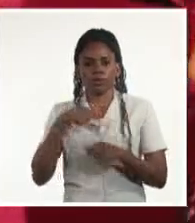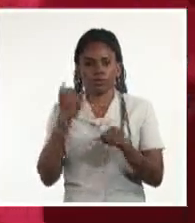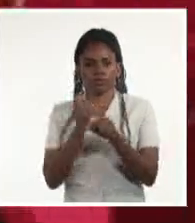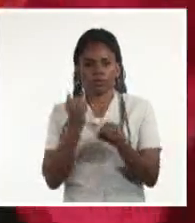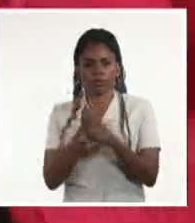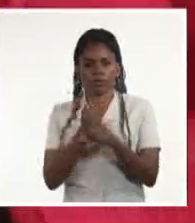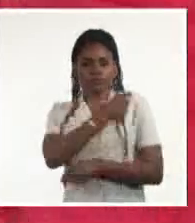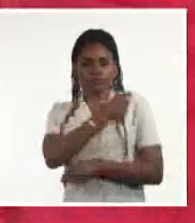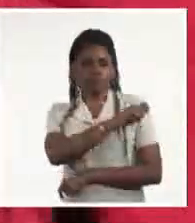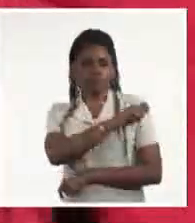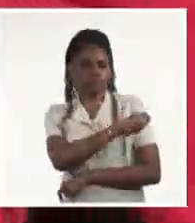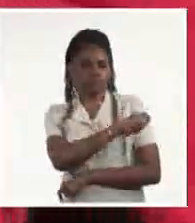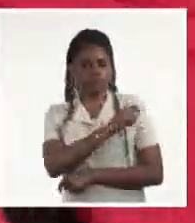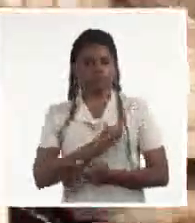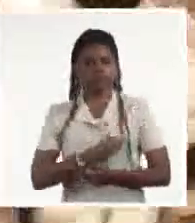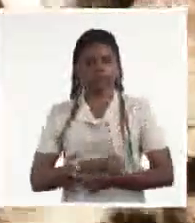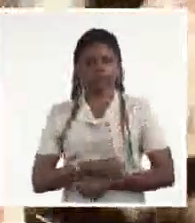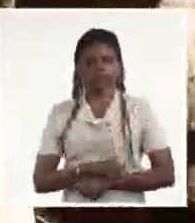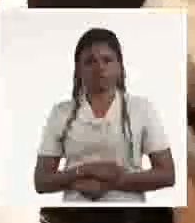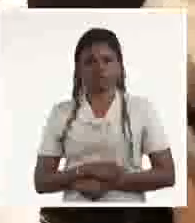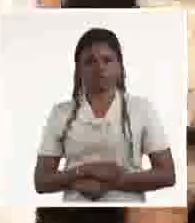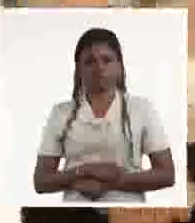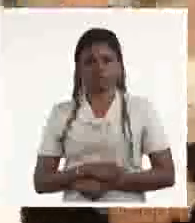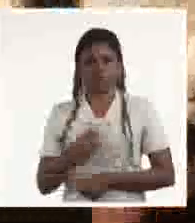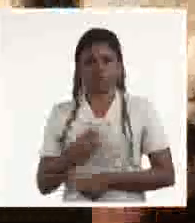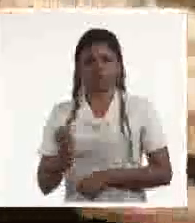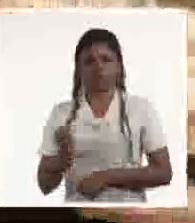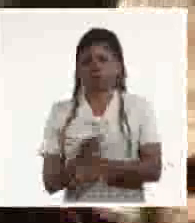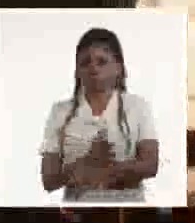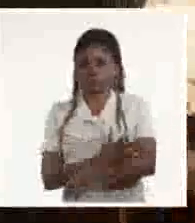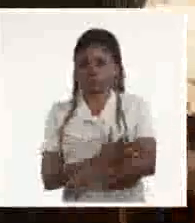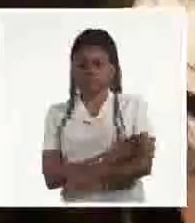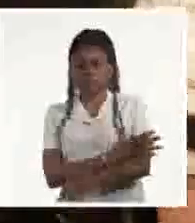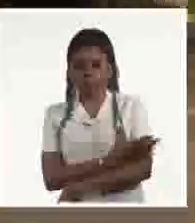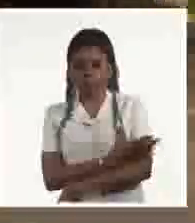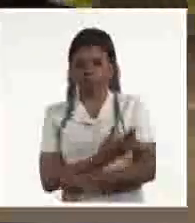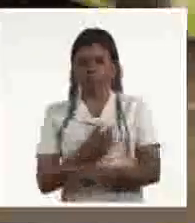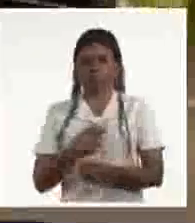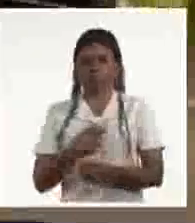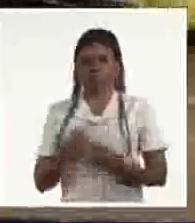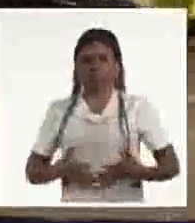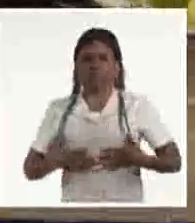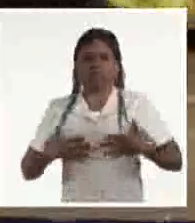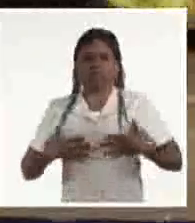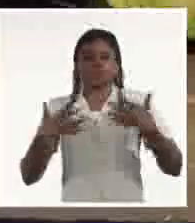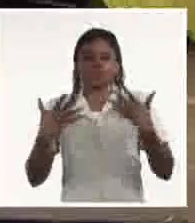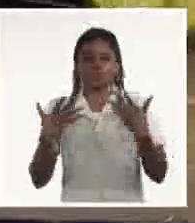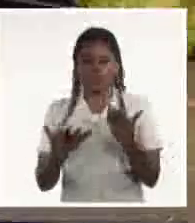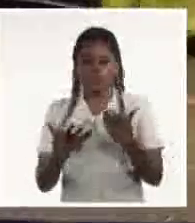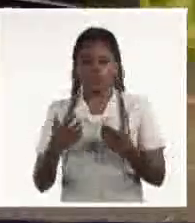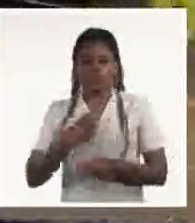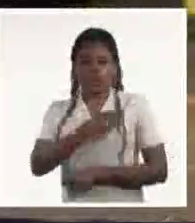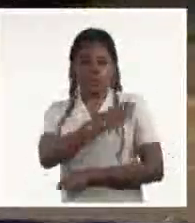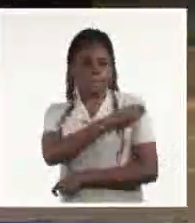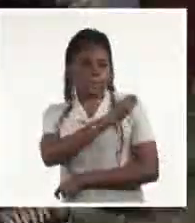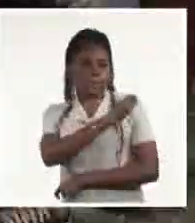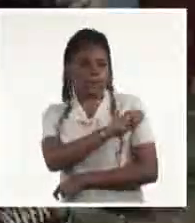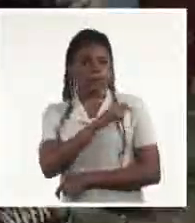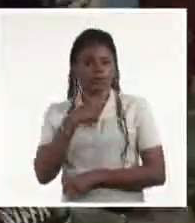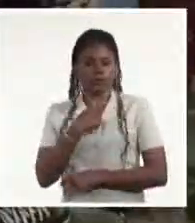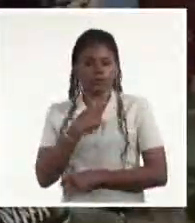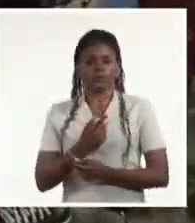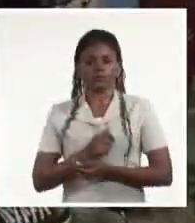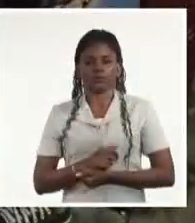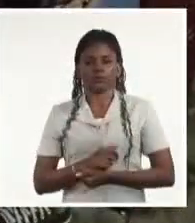un trabajo que te motiva, que siempre tienes que dar más y la población te da más también porque uno aprende mucho en